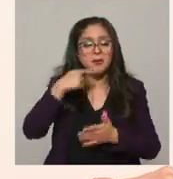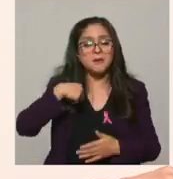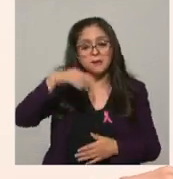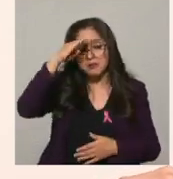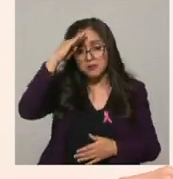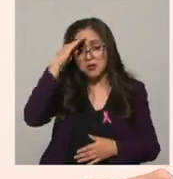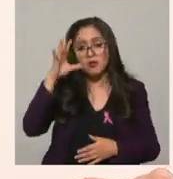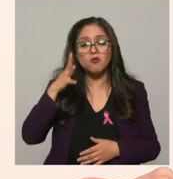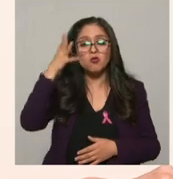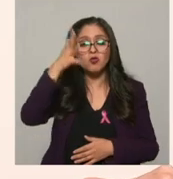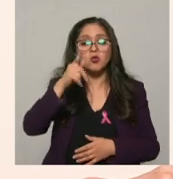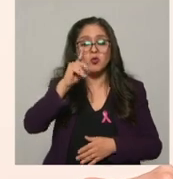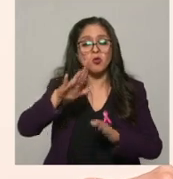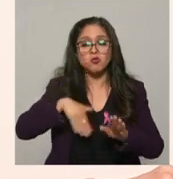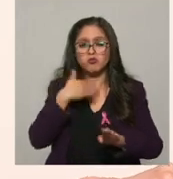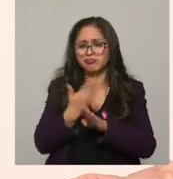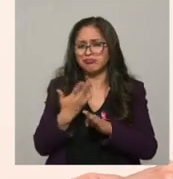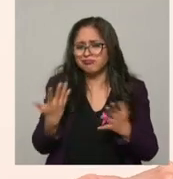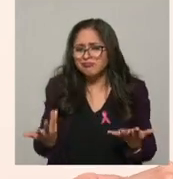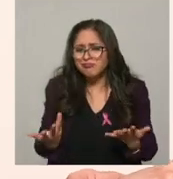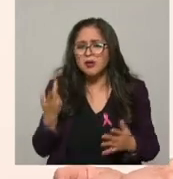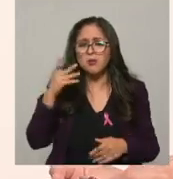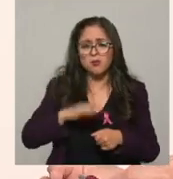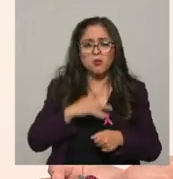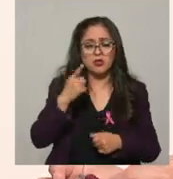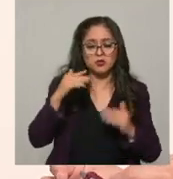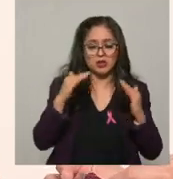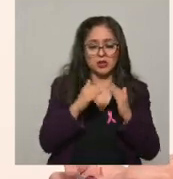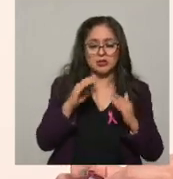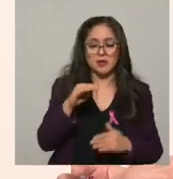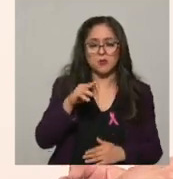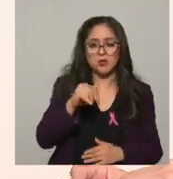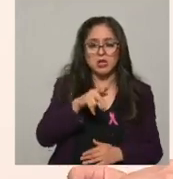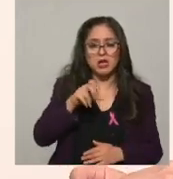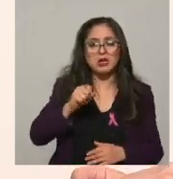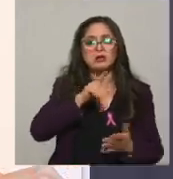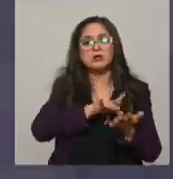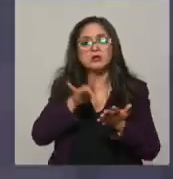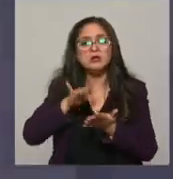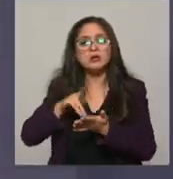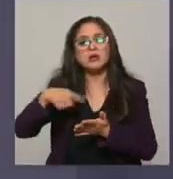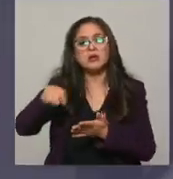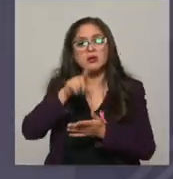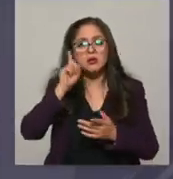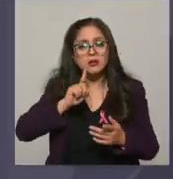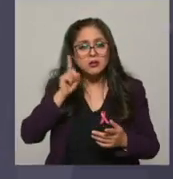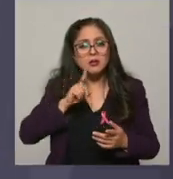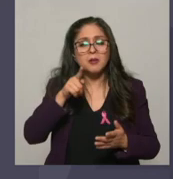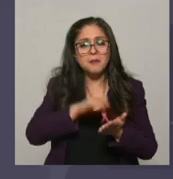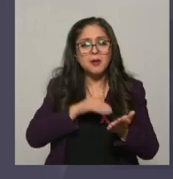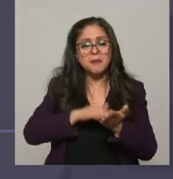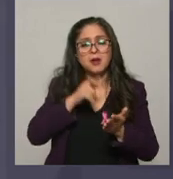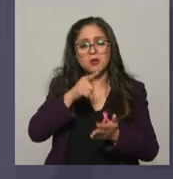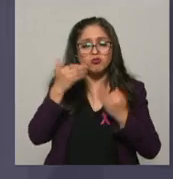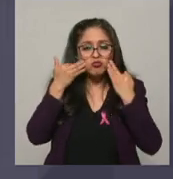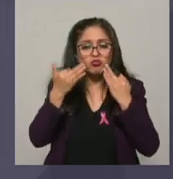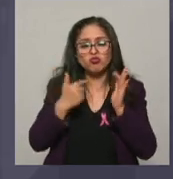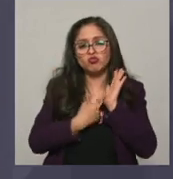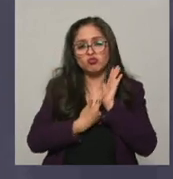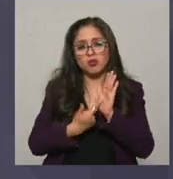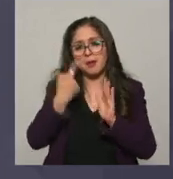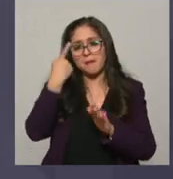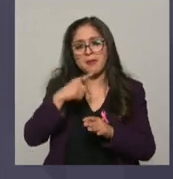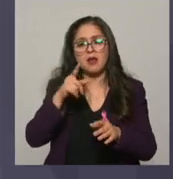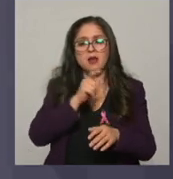las van a agredir. Entonces, por eso es que Casa de las Muñecas hace estos acompañamientos a sacarles todos sus documentos y de esa forma